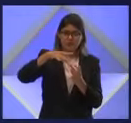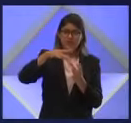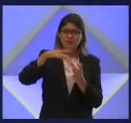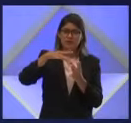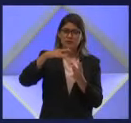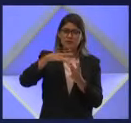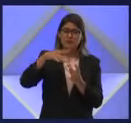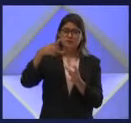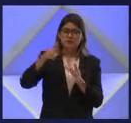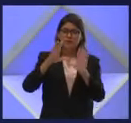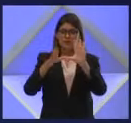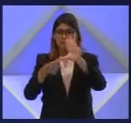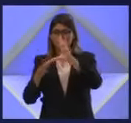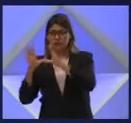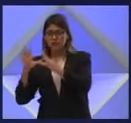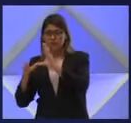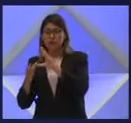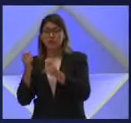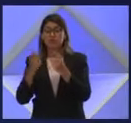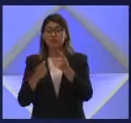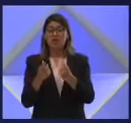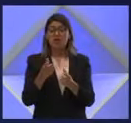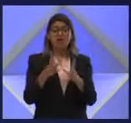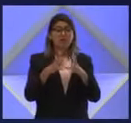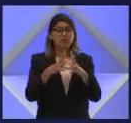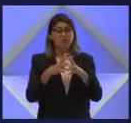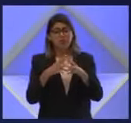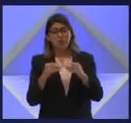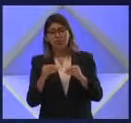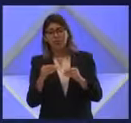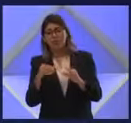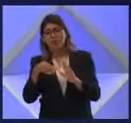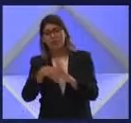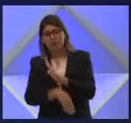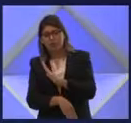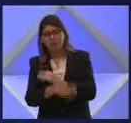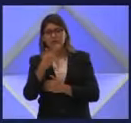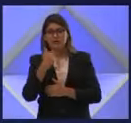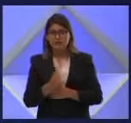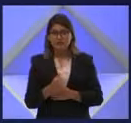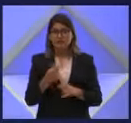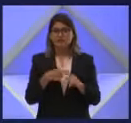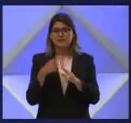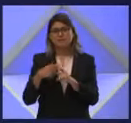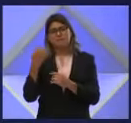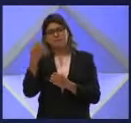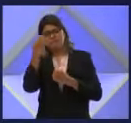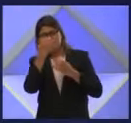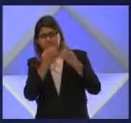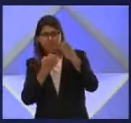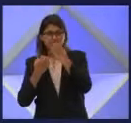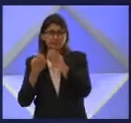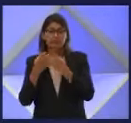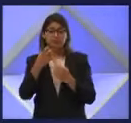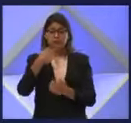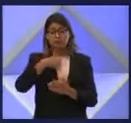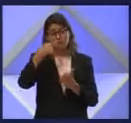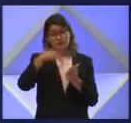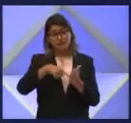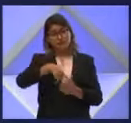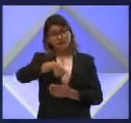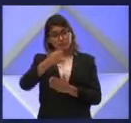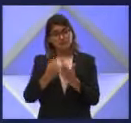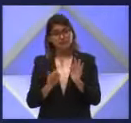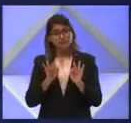vida de satélites de órbitas bajas que terminarán su vida este es un gran proyecto yo creo que el director